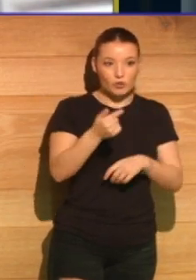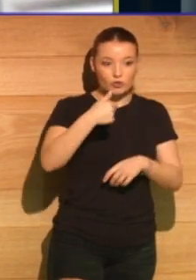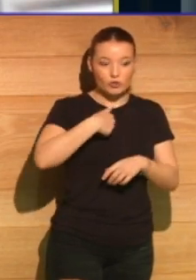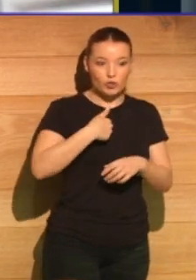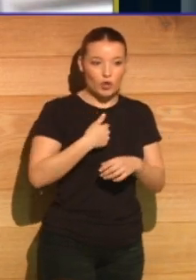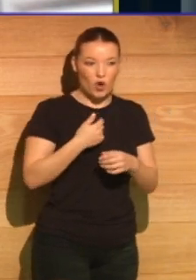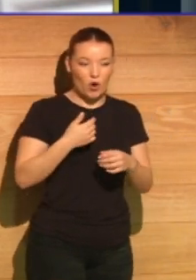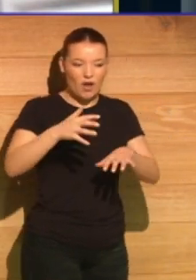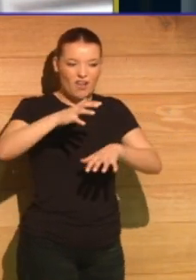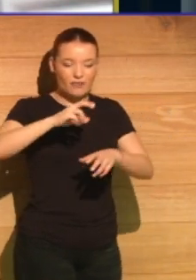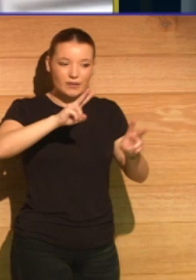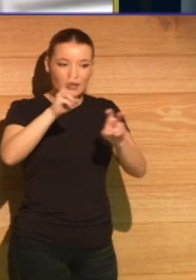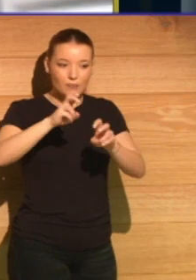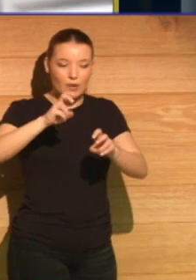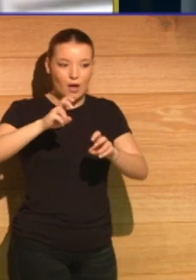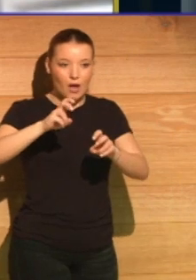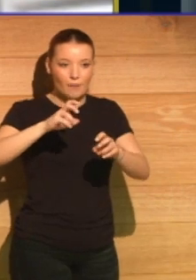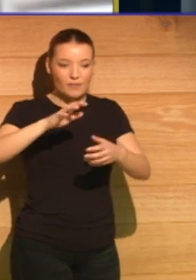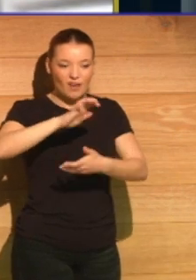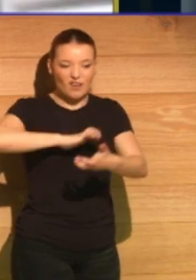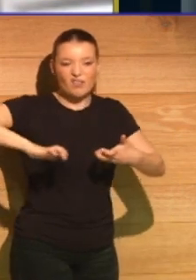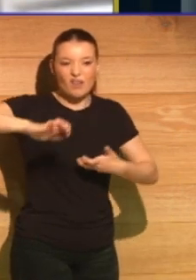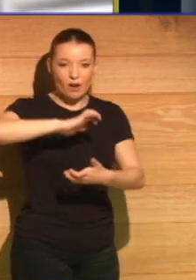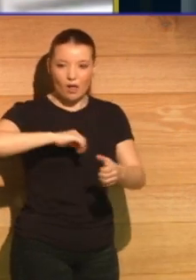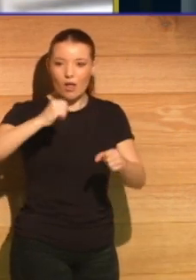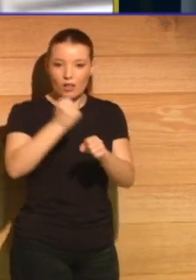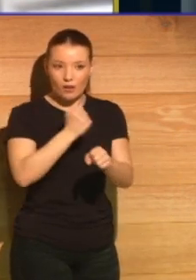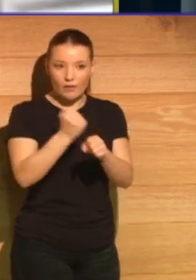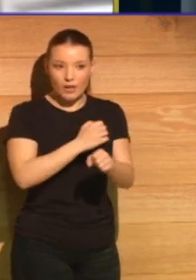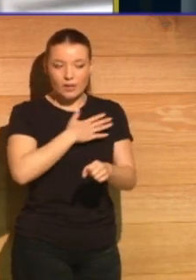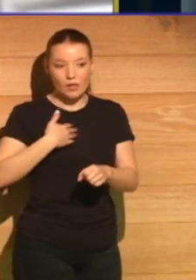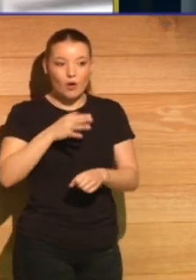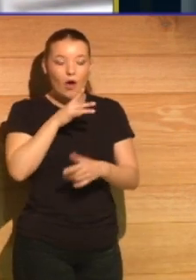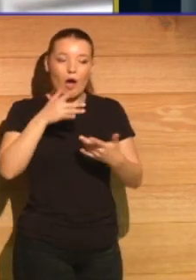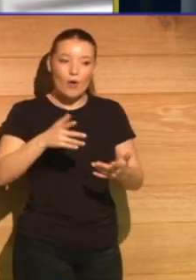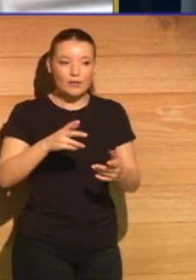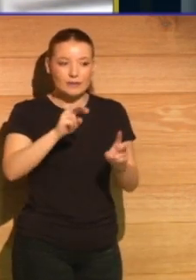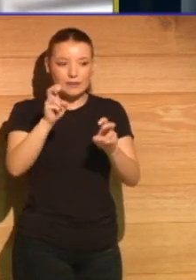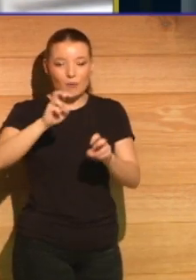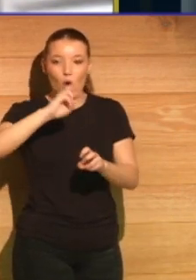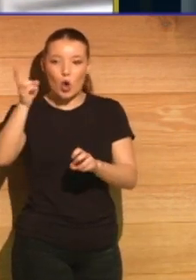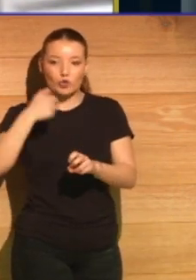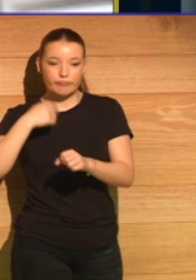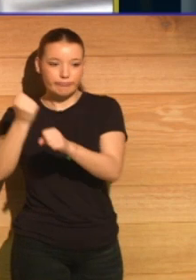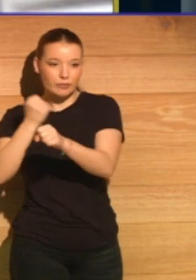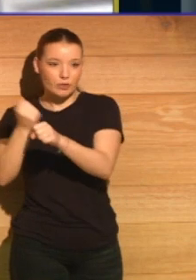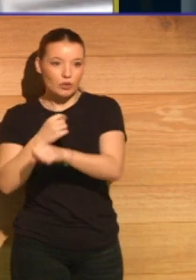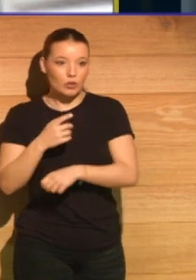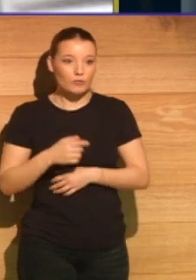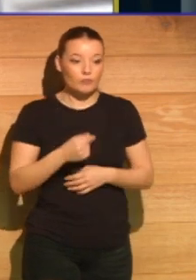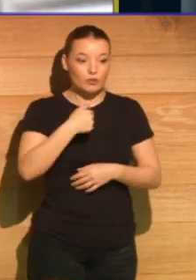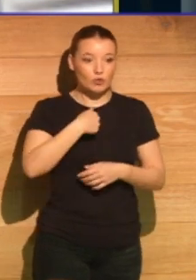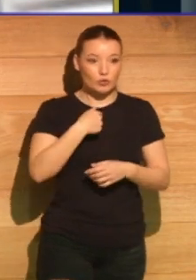guerra, y cuando empecé la carrera, ahora me dedico a otras batallas, pero yo quería ser corresponsal de guerra y a mí